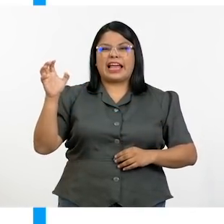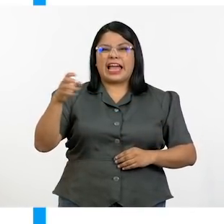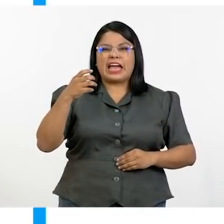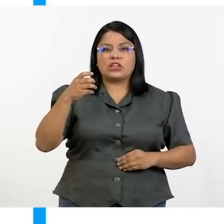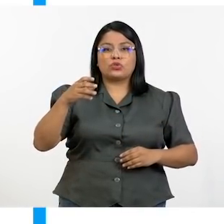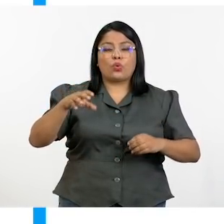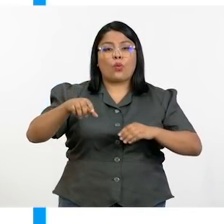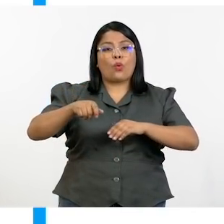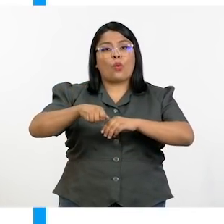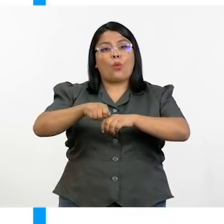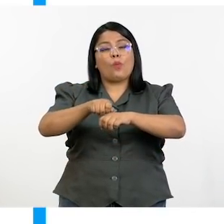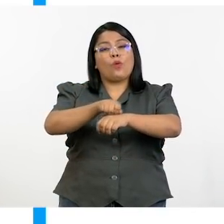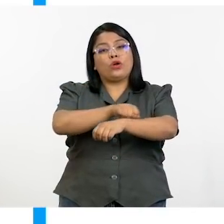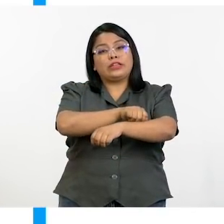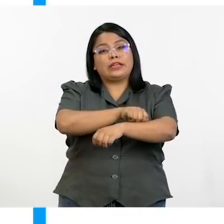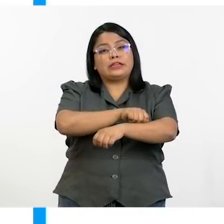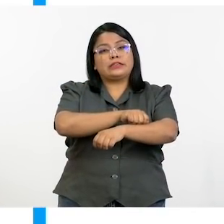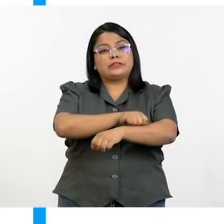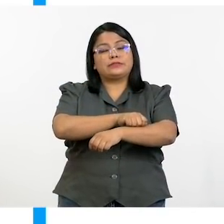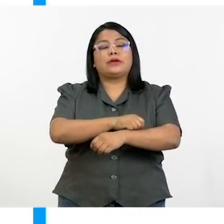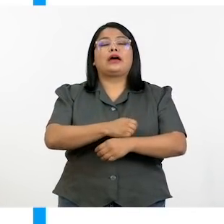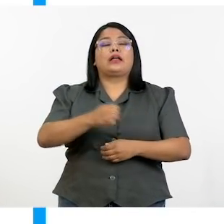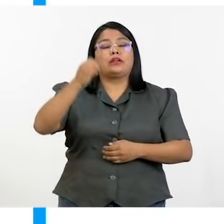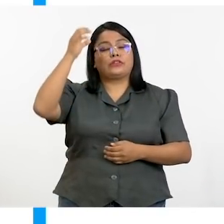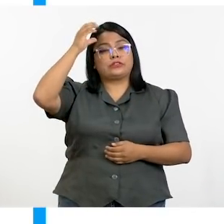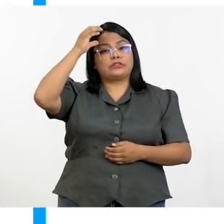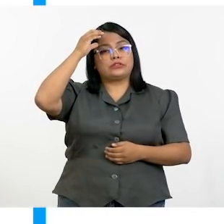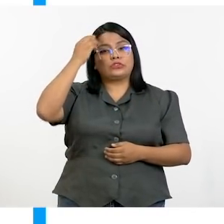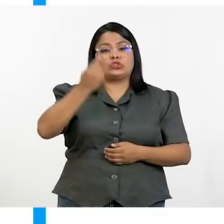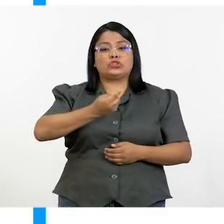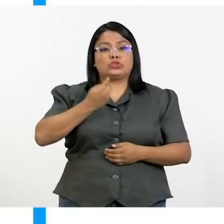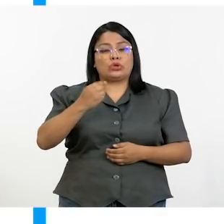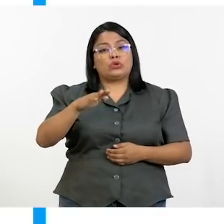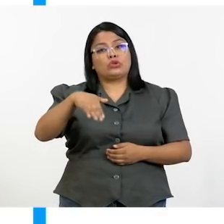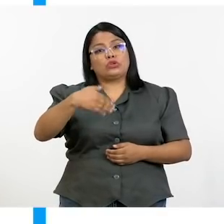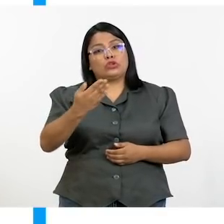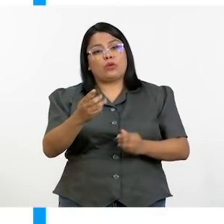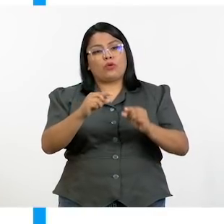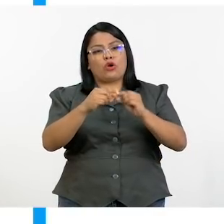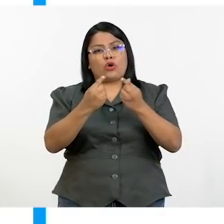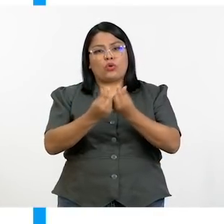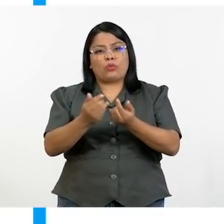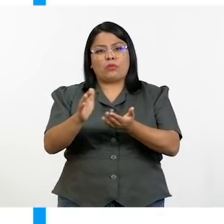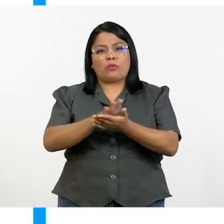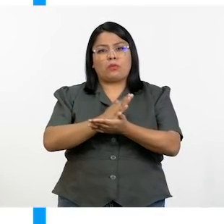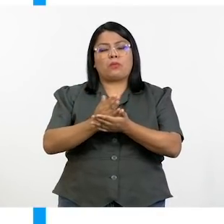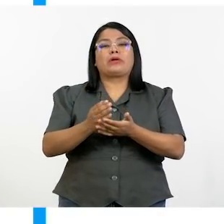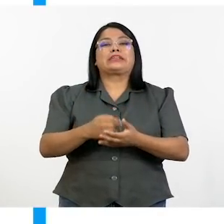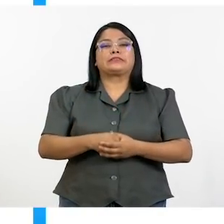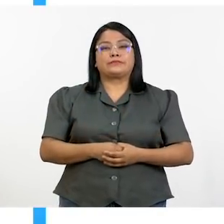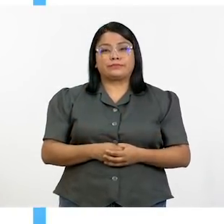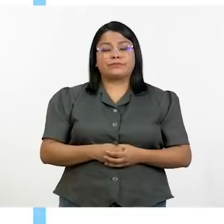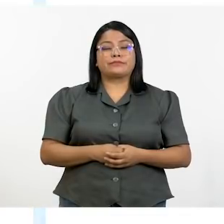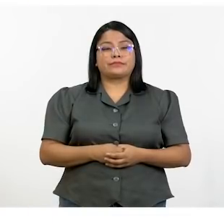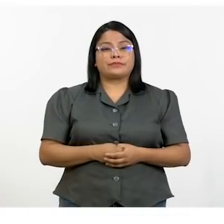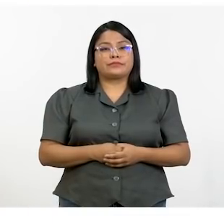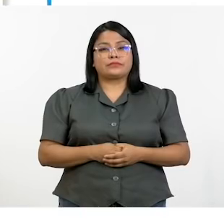botas, activando sus conocimientos de manera individual y luego de manera grupal en la